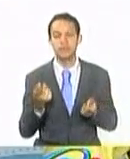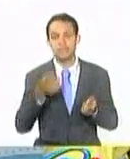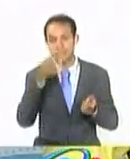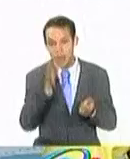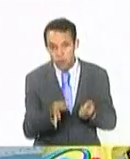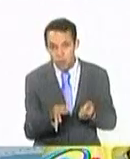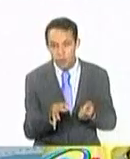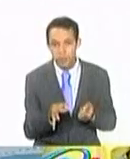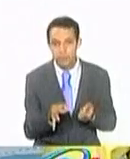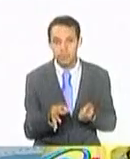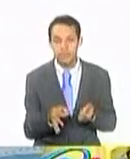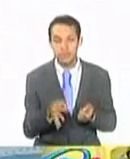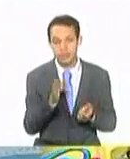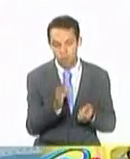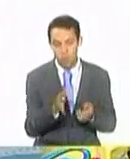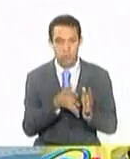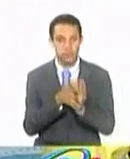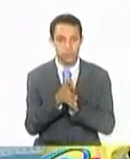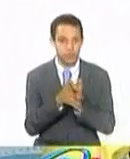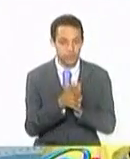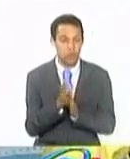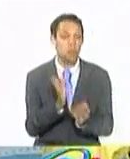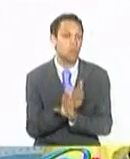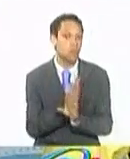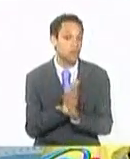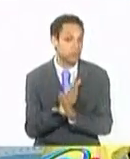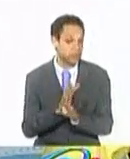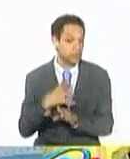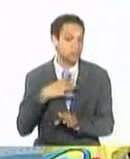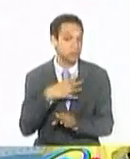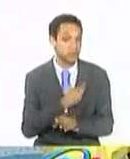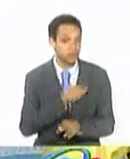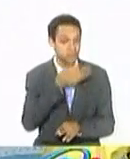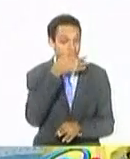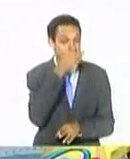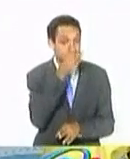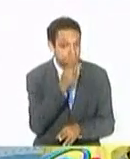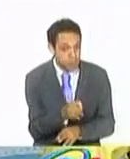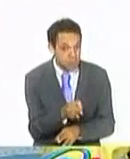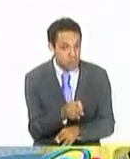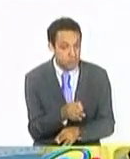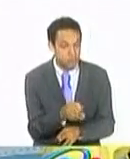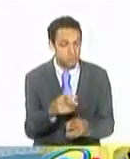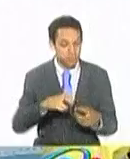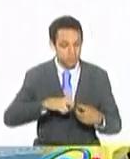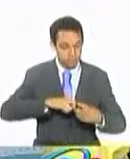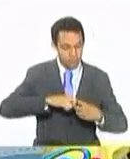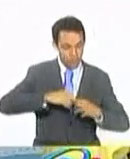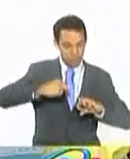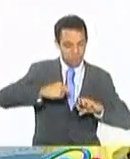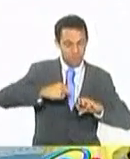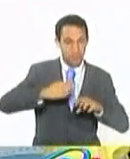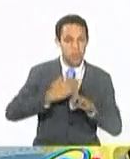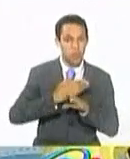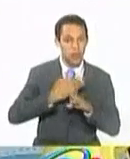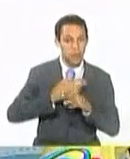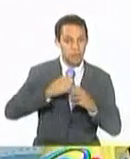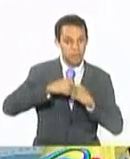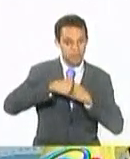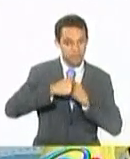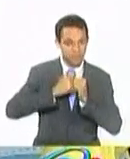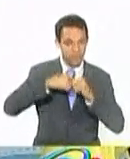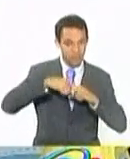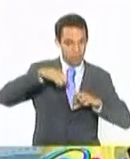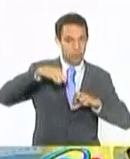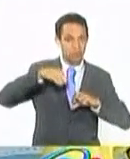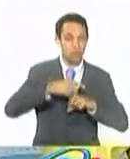nos definen si el problema que nosotros estamos haciendo si es verdaderamente una artritis reumatoidea o es una